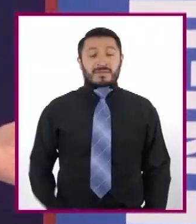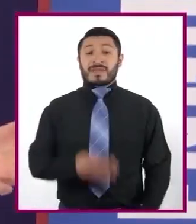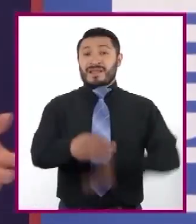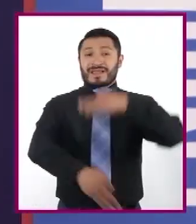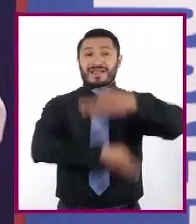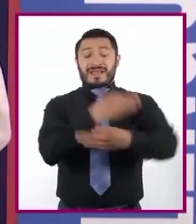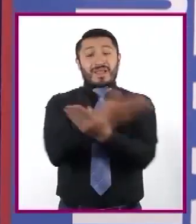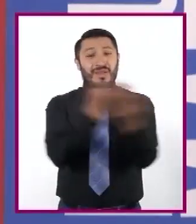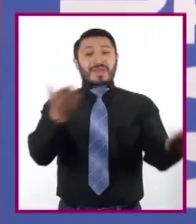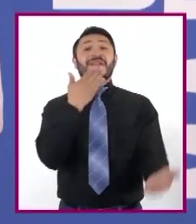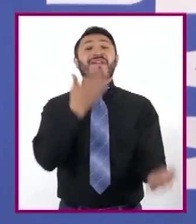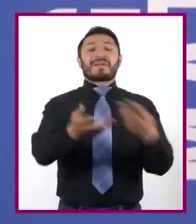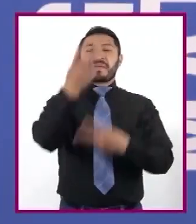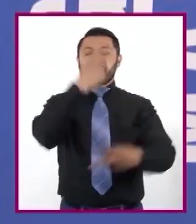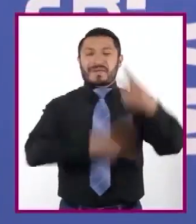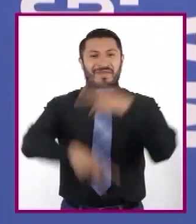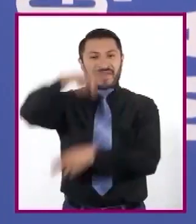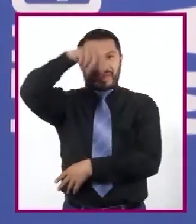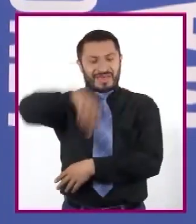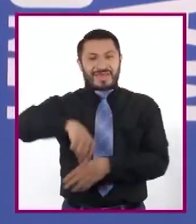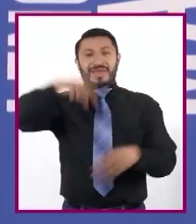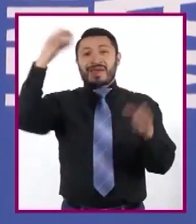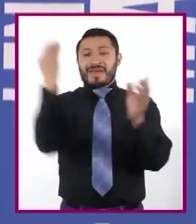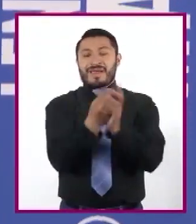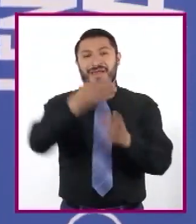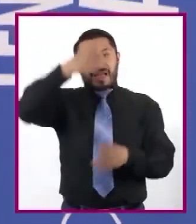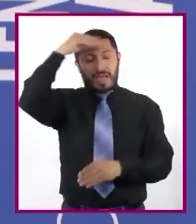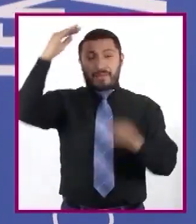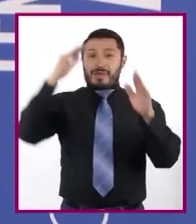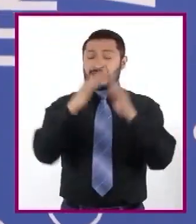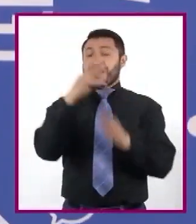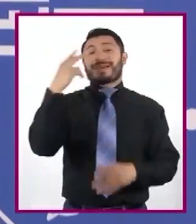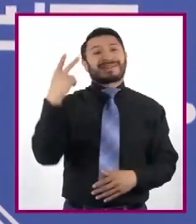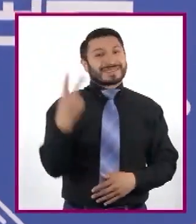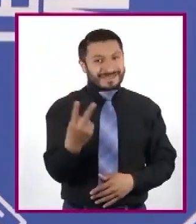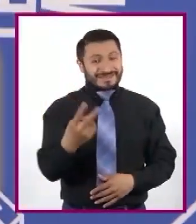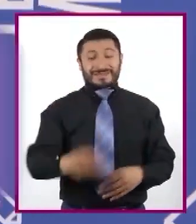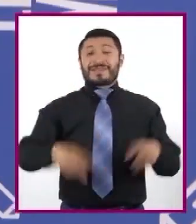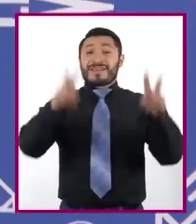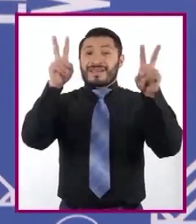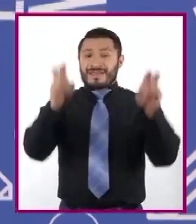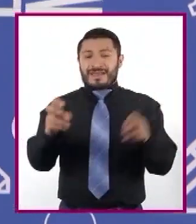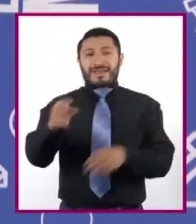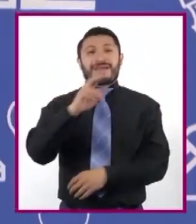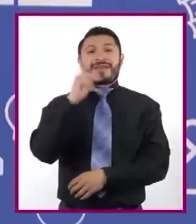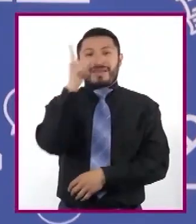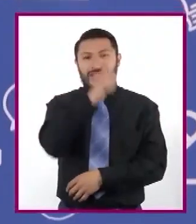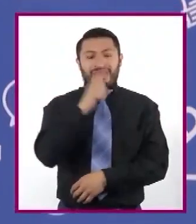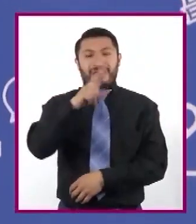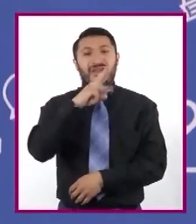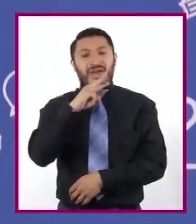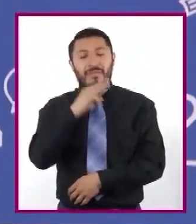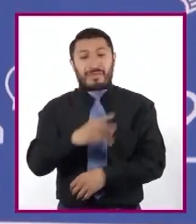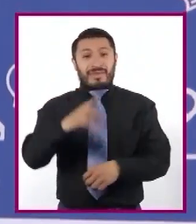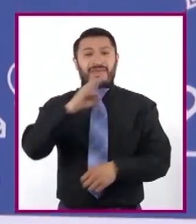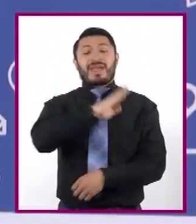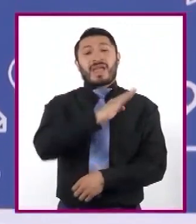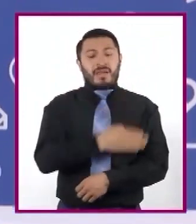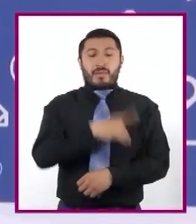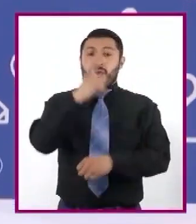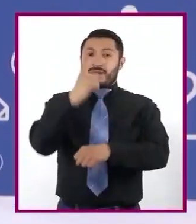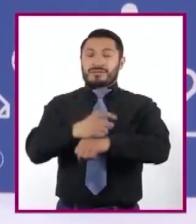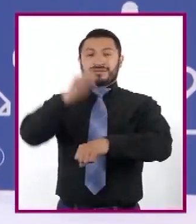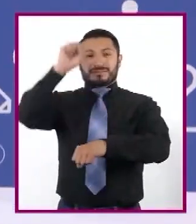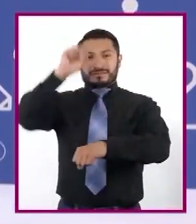bienvenidas y bienvenidos a esta sesión de la estrategia Aprende en Casa 2, de la asignatura de Lengua Materna de primer grado de secundaria.